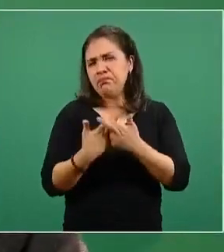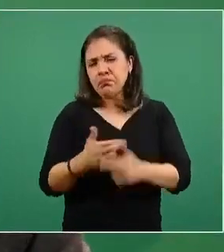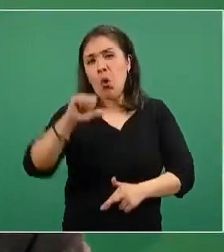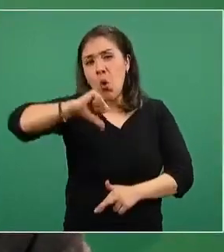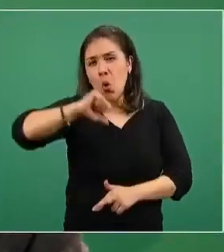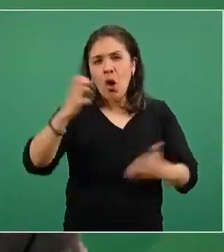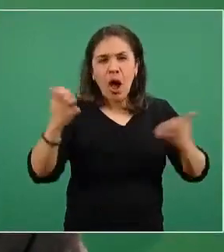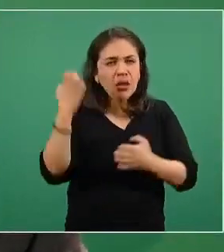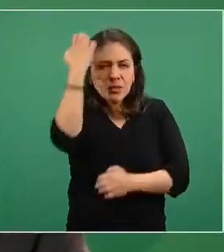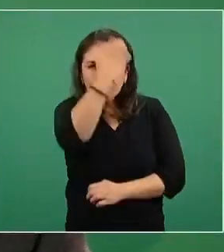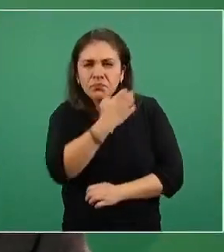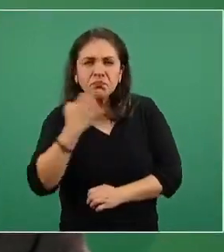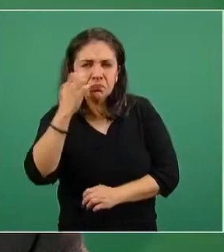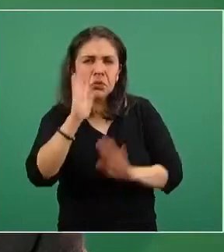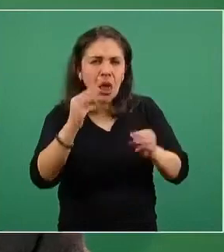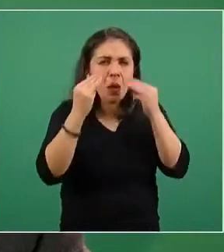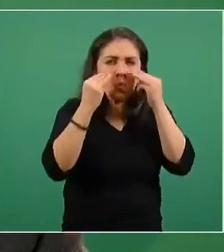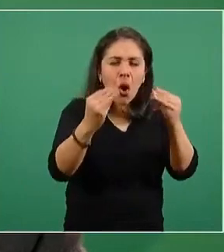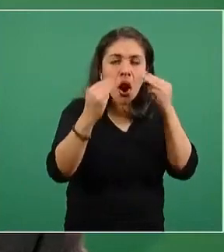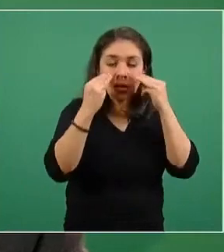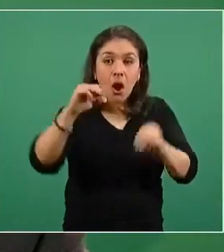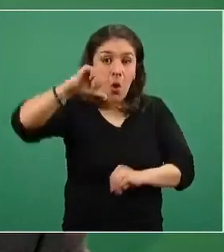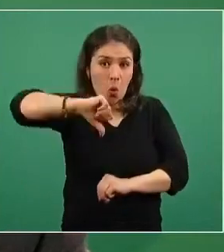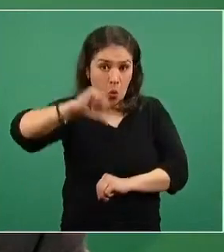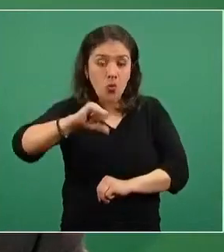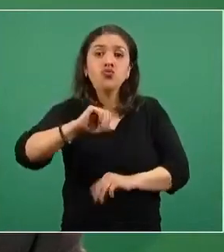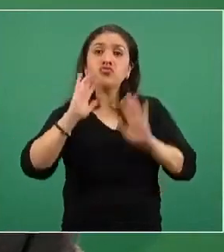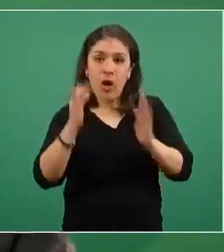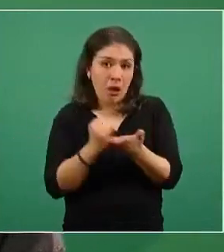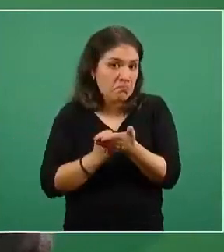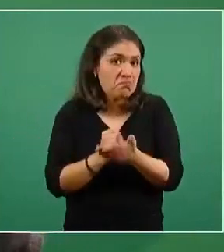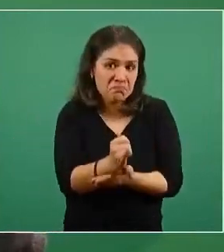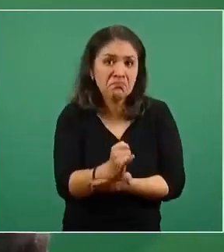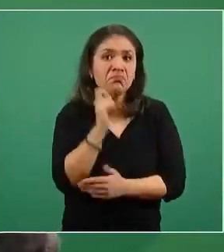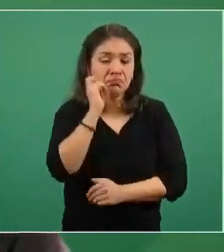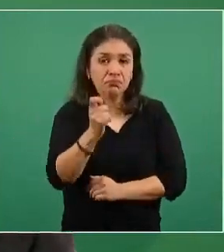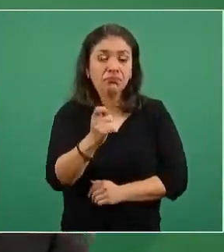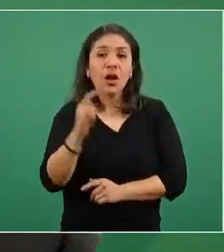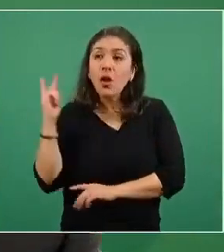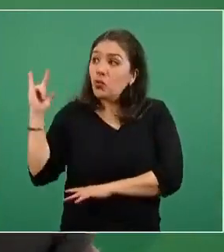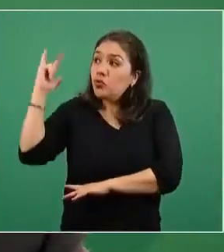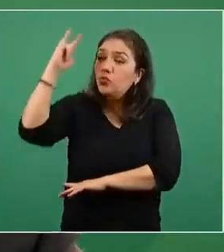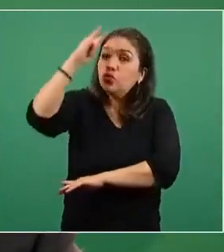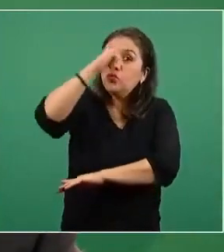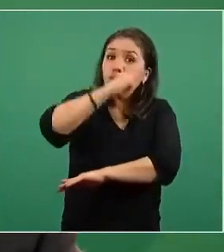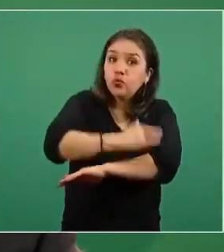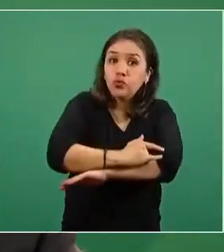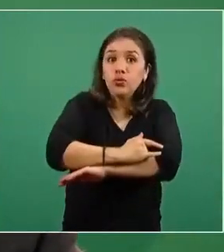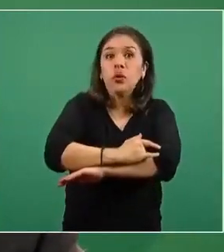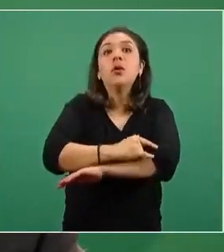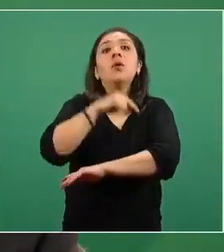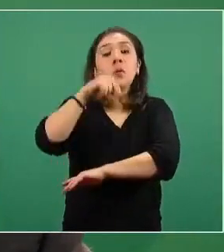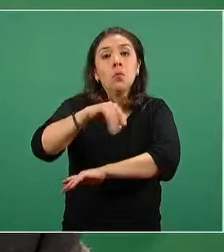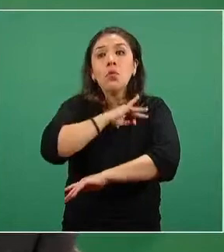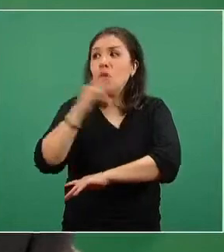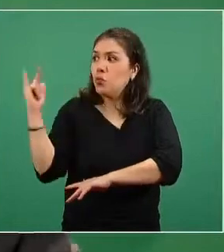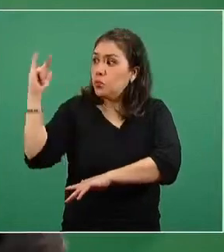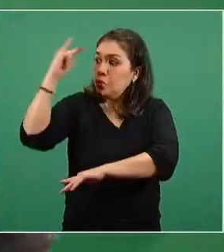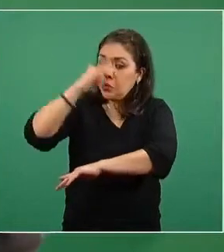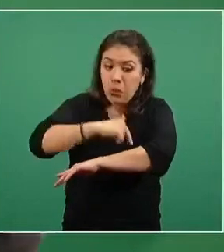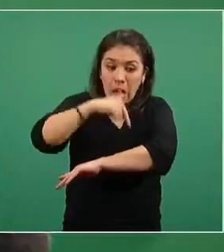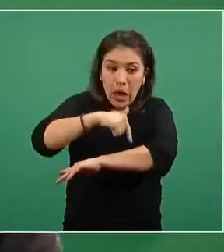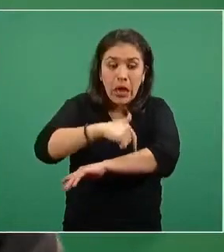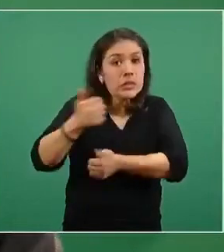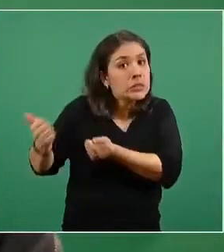prácticamente, y hoy definitivamente es el caso, del avión a ser usadas. No